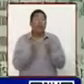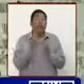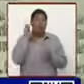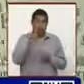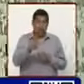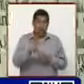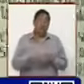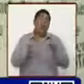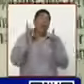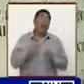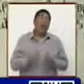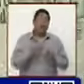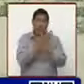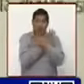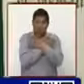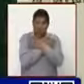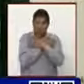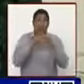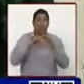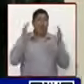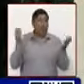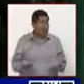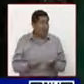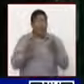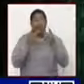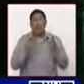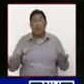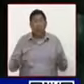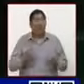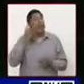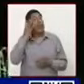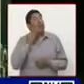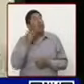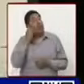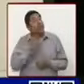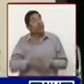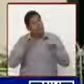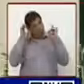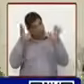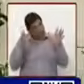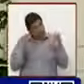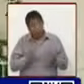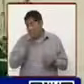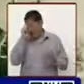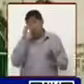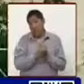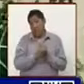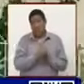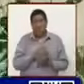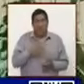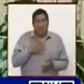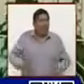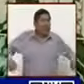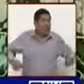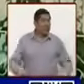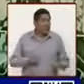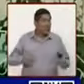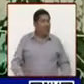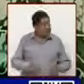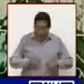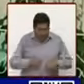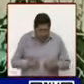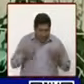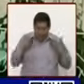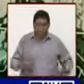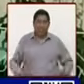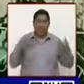contigo. Ha sido el Cementerio General de Potosí. Una experiencia inolvidable. Aunque no lo crean, todavía siento el ras en